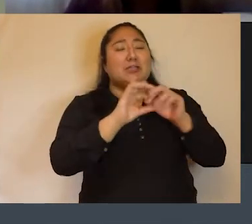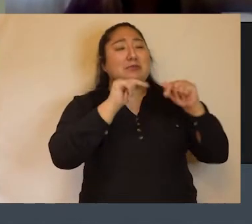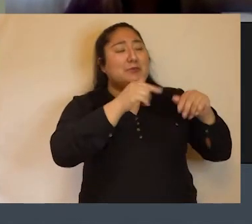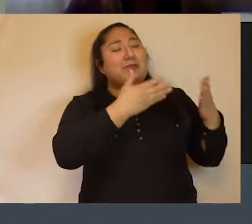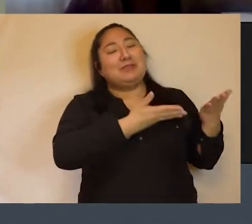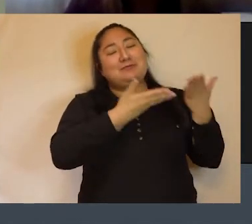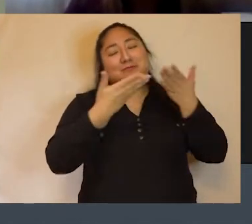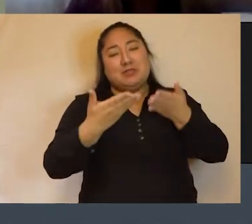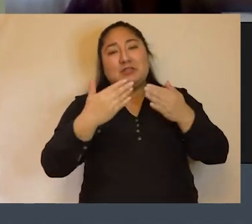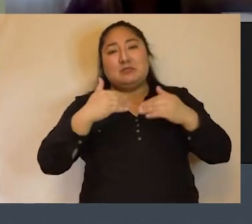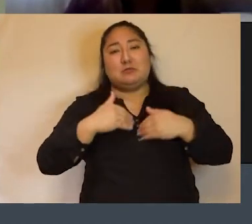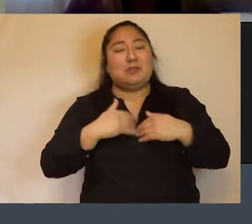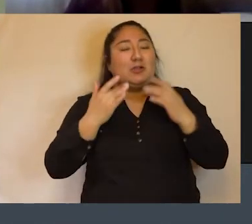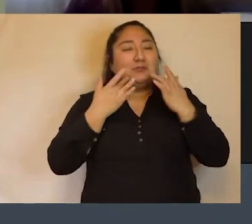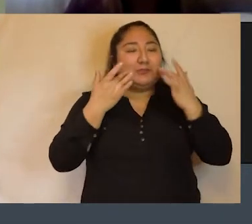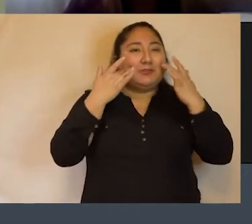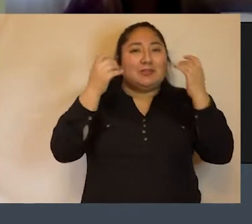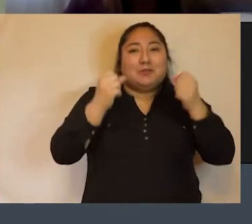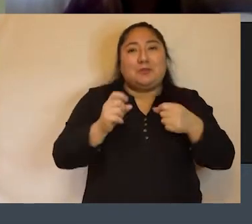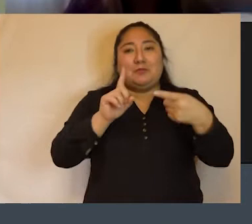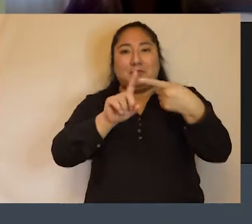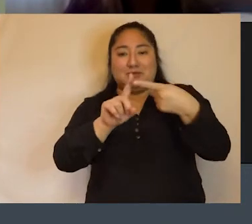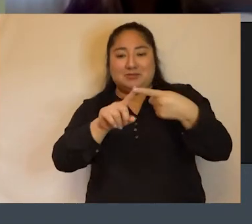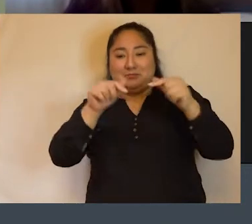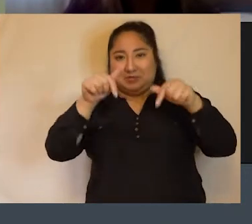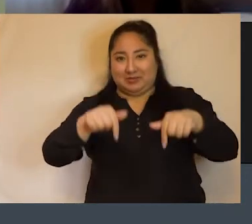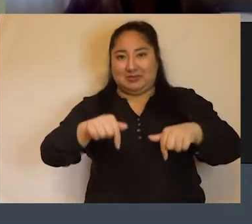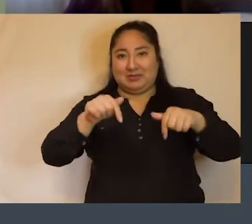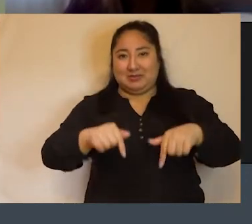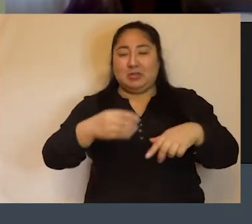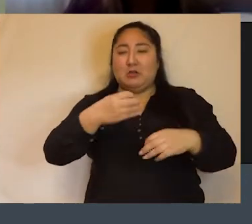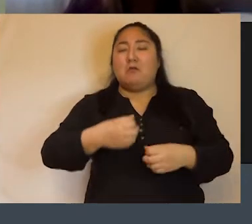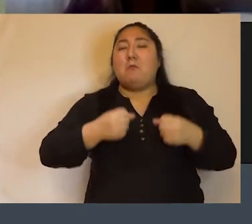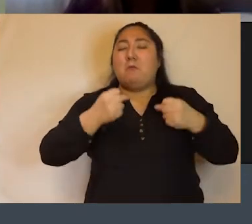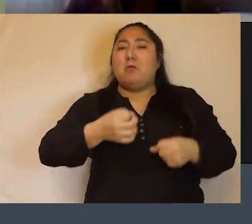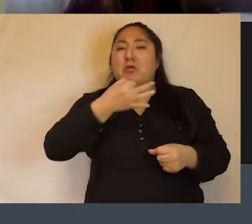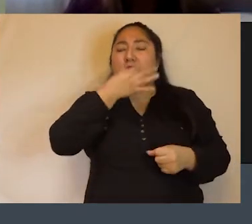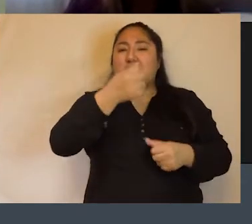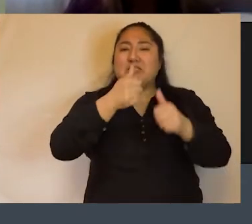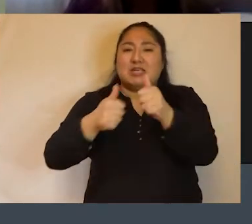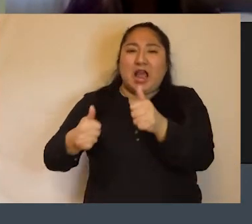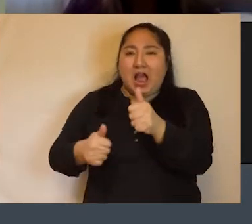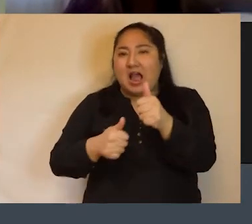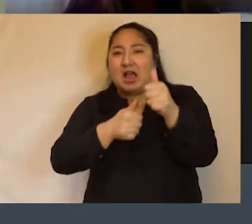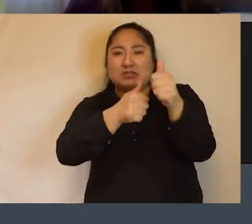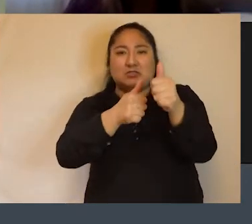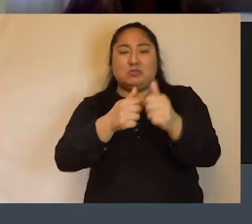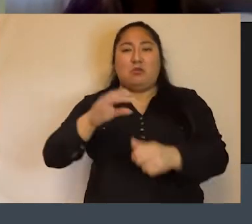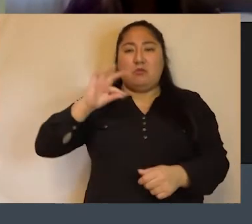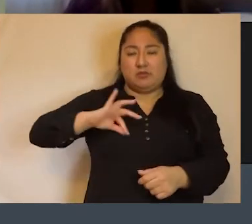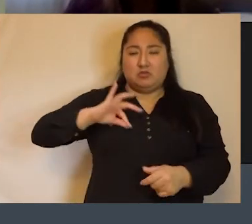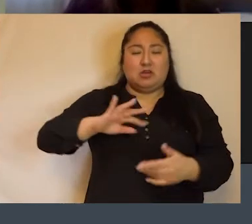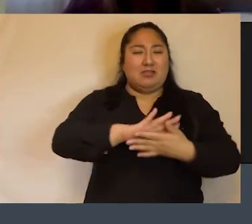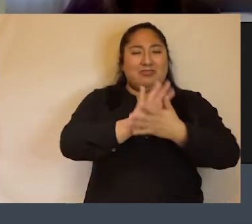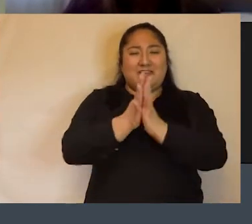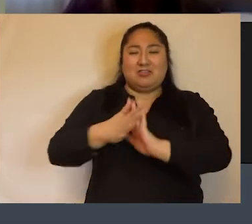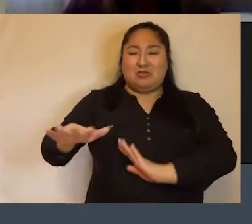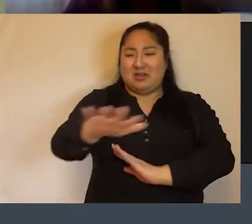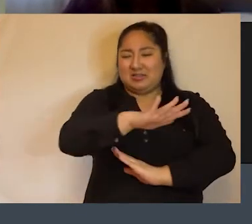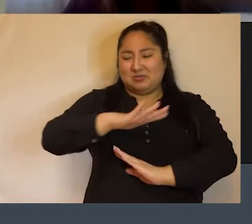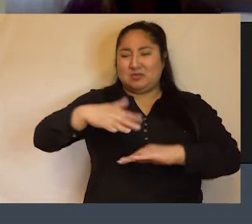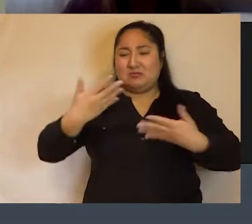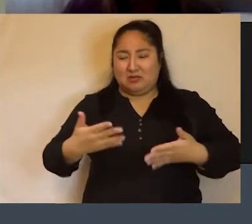por esta invitación. Es un honor poder participar de esto y poder dar la visión de los asesores previsionales con respecto a lo que